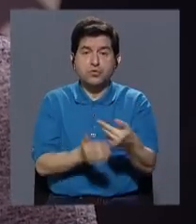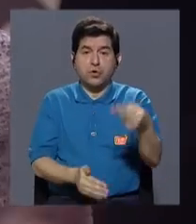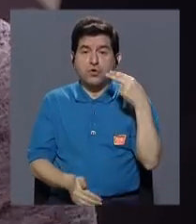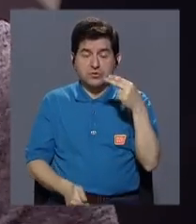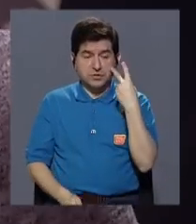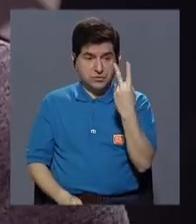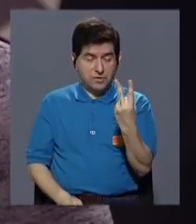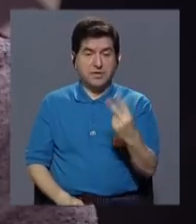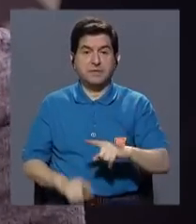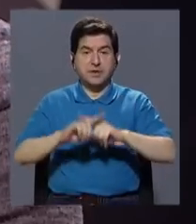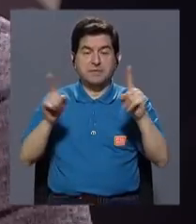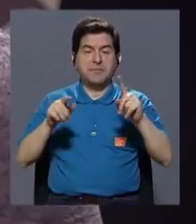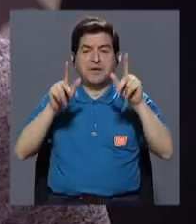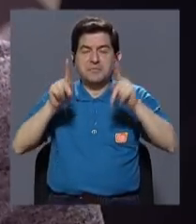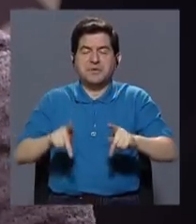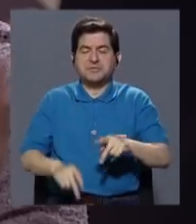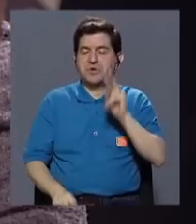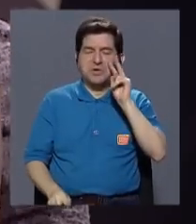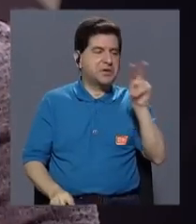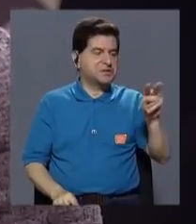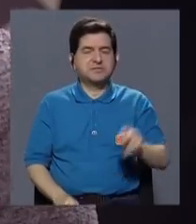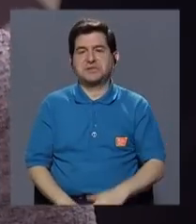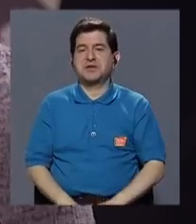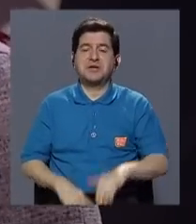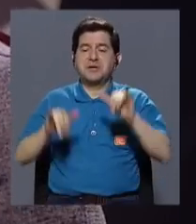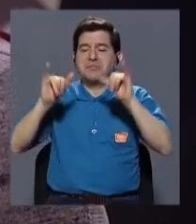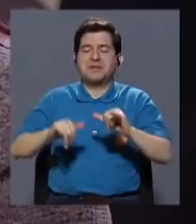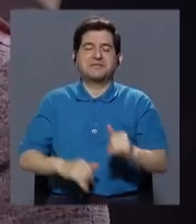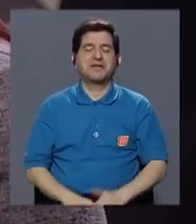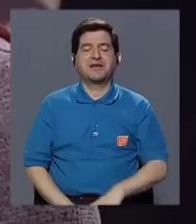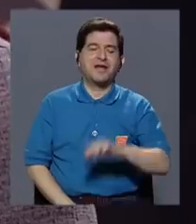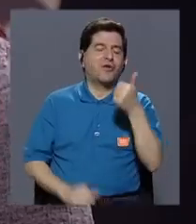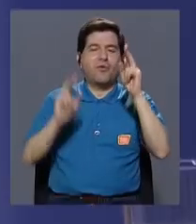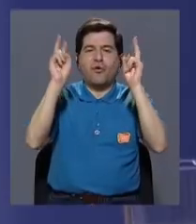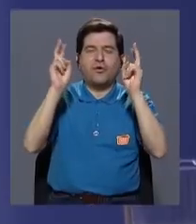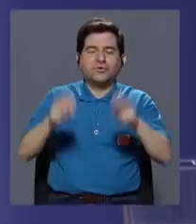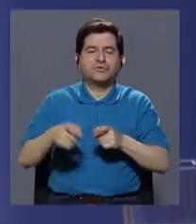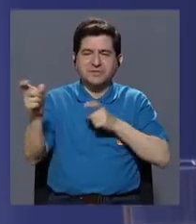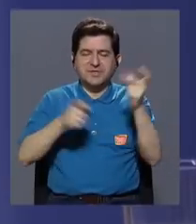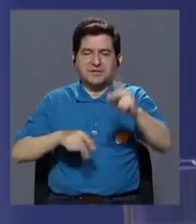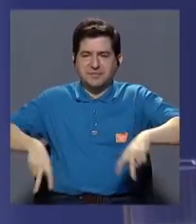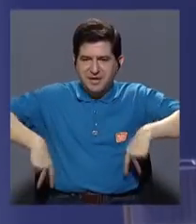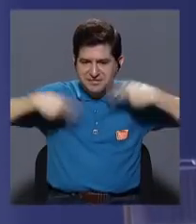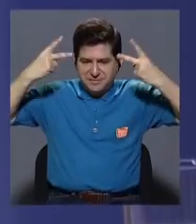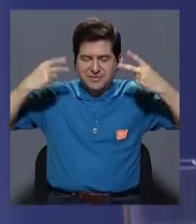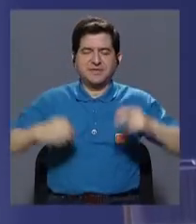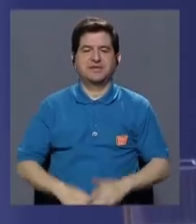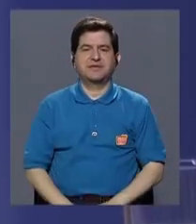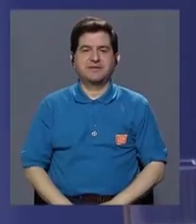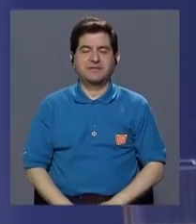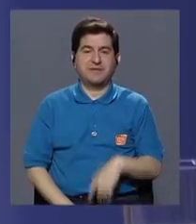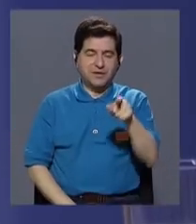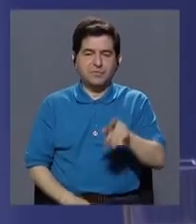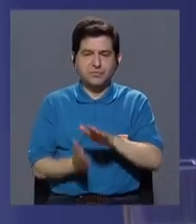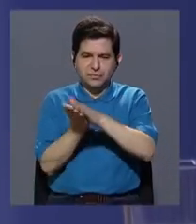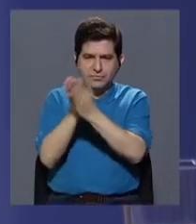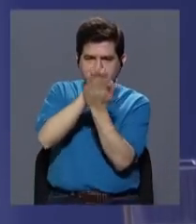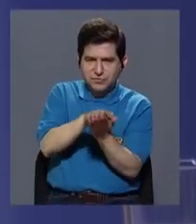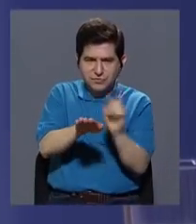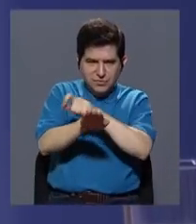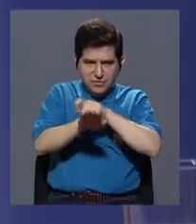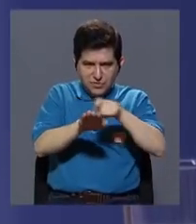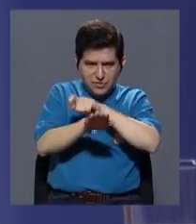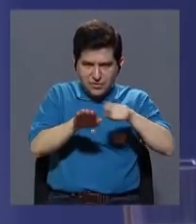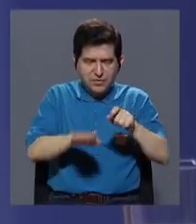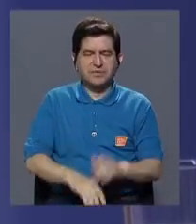nada más que al vamos a otro lado y dejamos que ellos dominen nuestra vida terminadas en la contratapa y en el libro